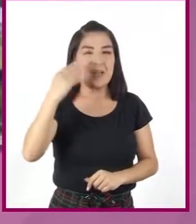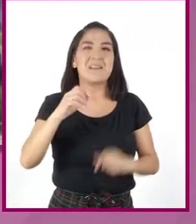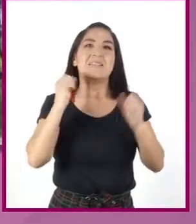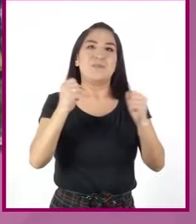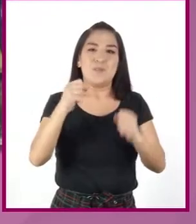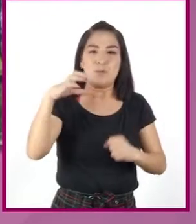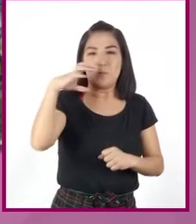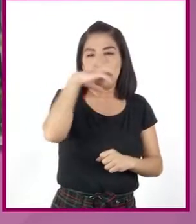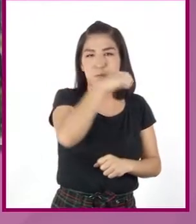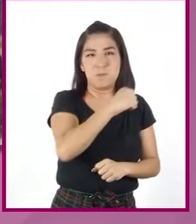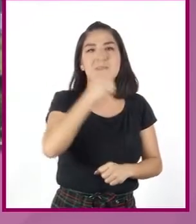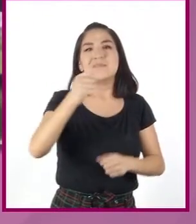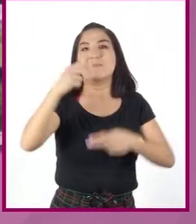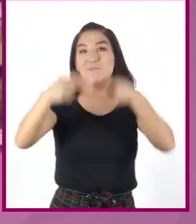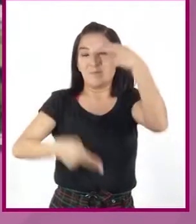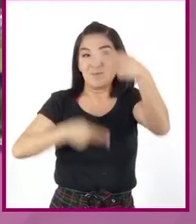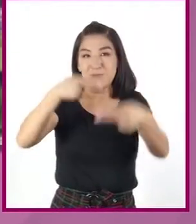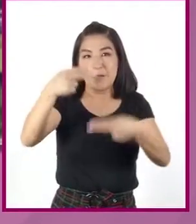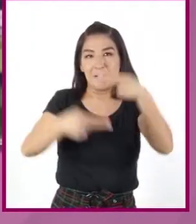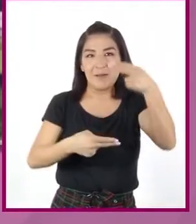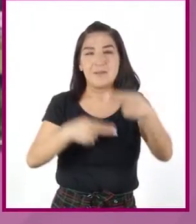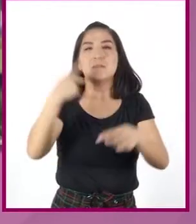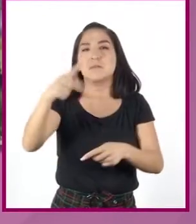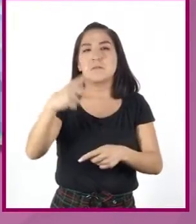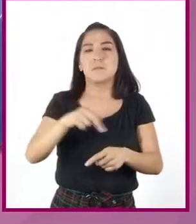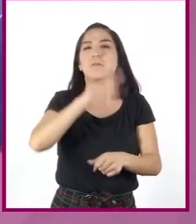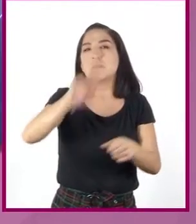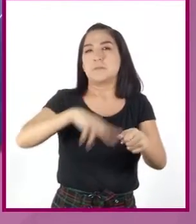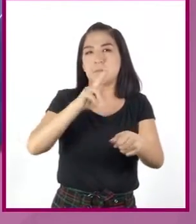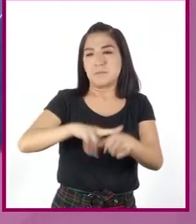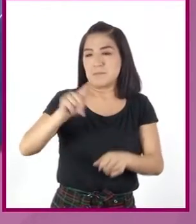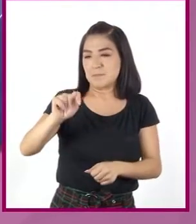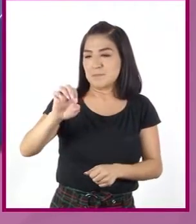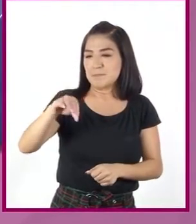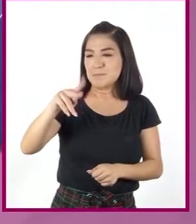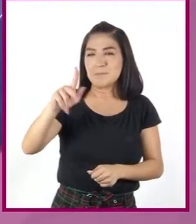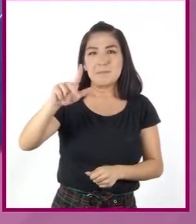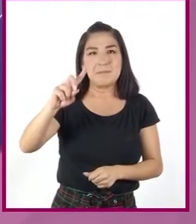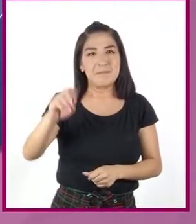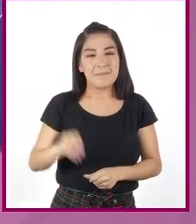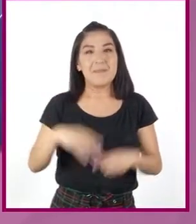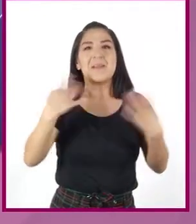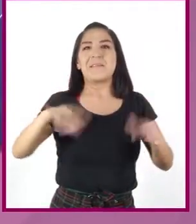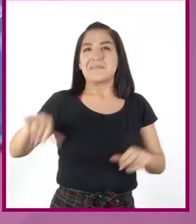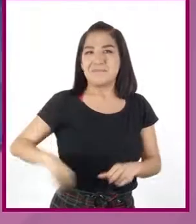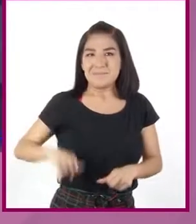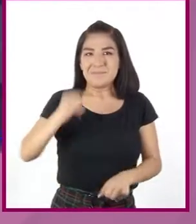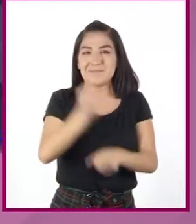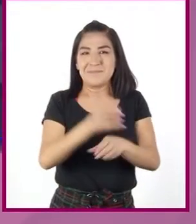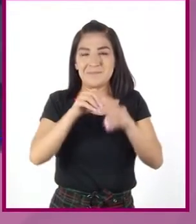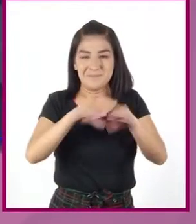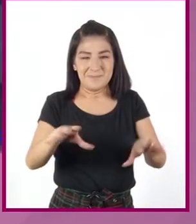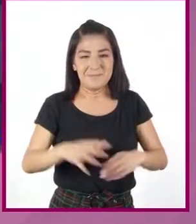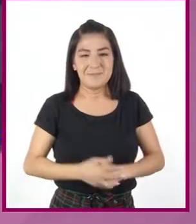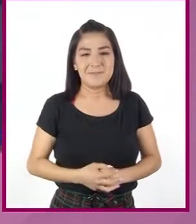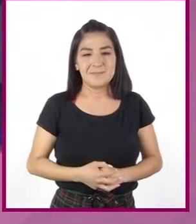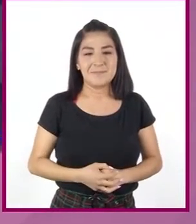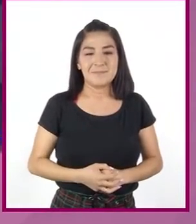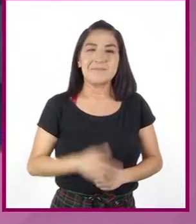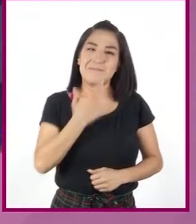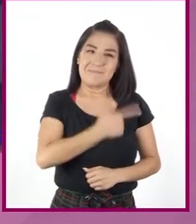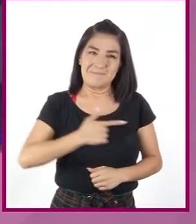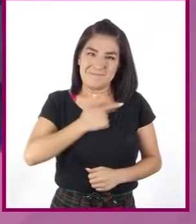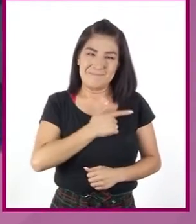Por estas condiciones atmosféricas, su clima es templado. ¡Qué interesante información, Tlali! Es un